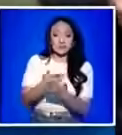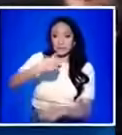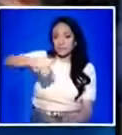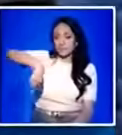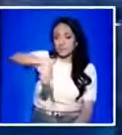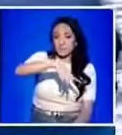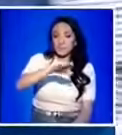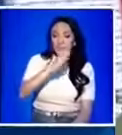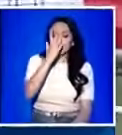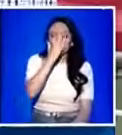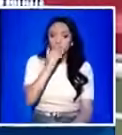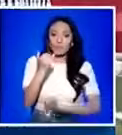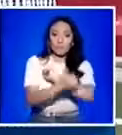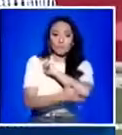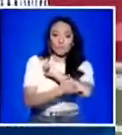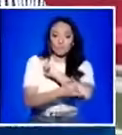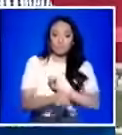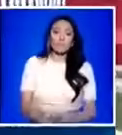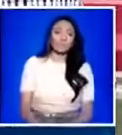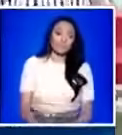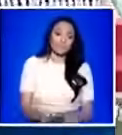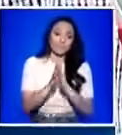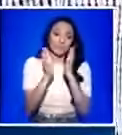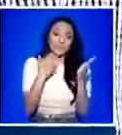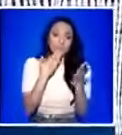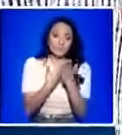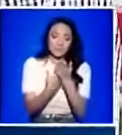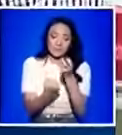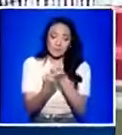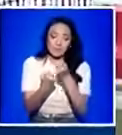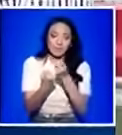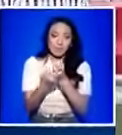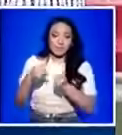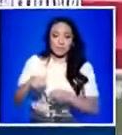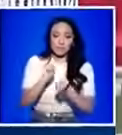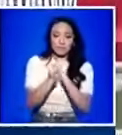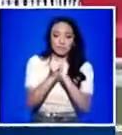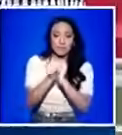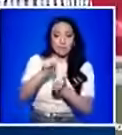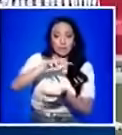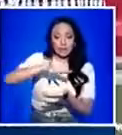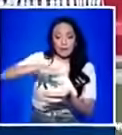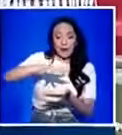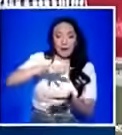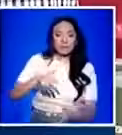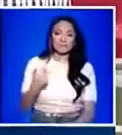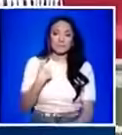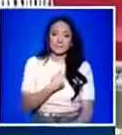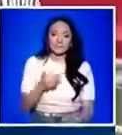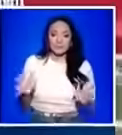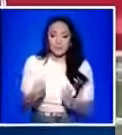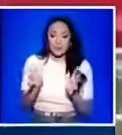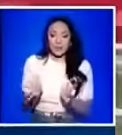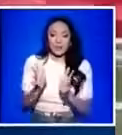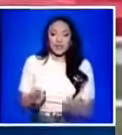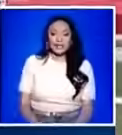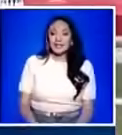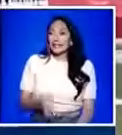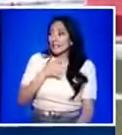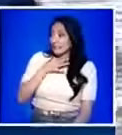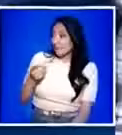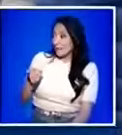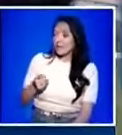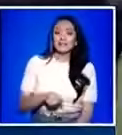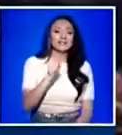tan prestigioso en todo el país. Muchas gracias por estar apoyando al deporte barrial. Realmente estamos muy motivados en este día. ¿Nervioso para la final?